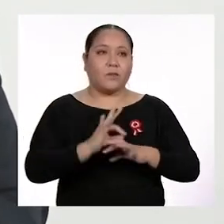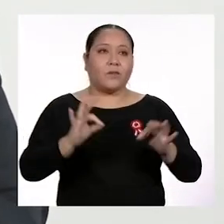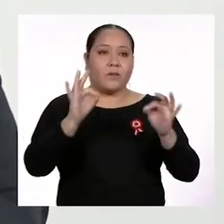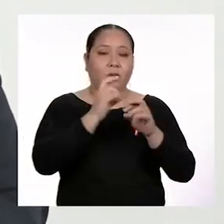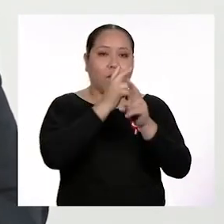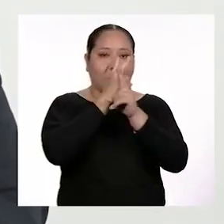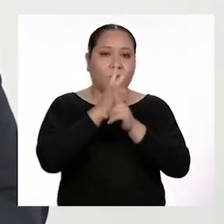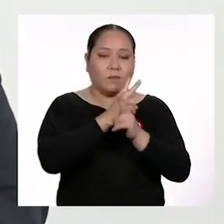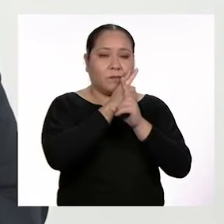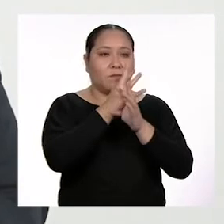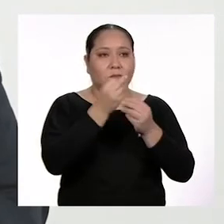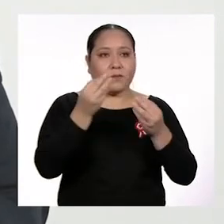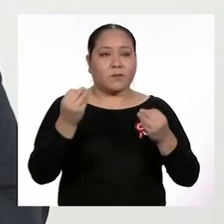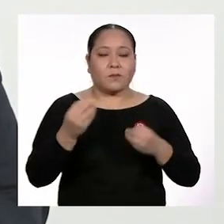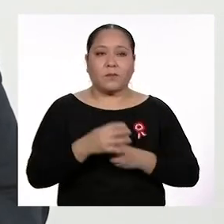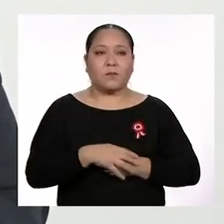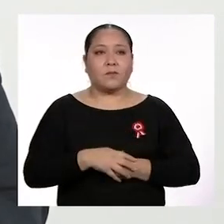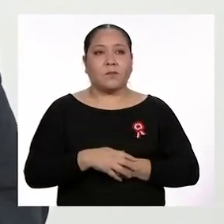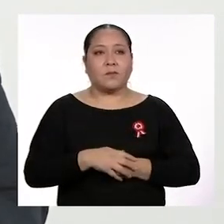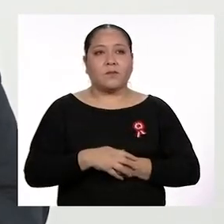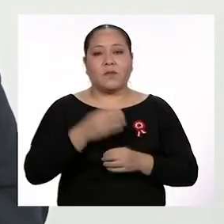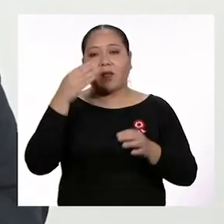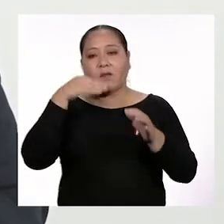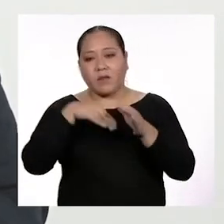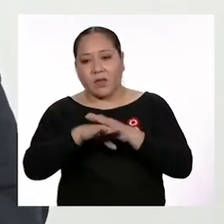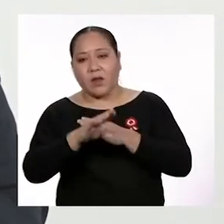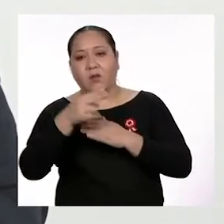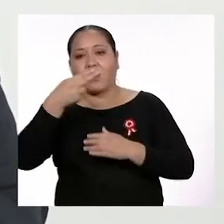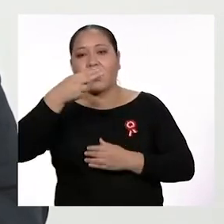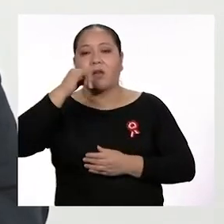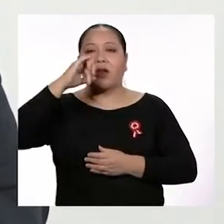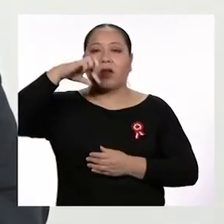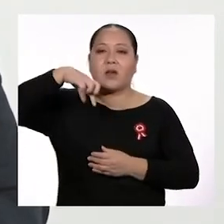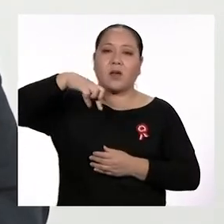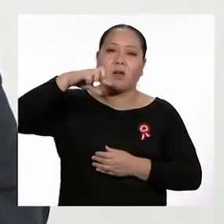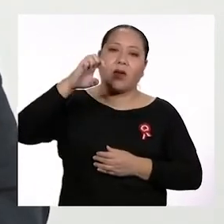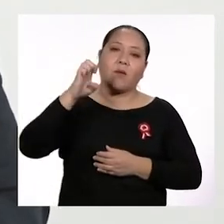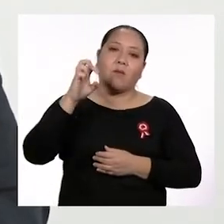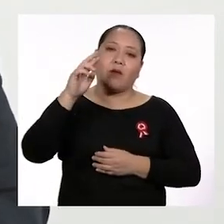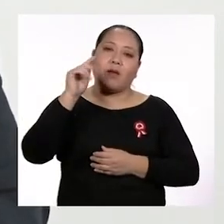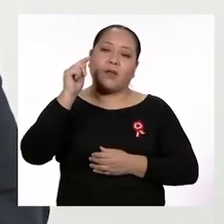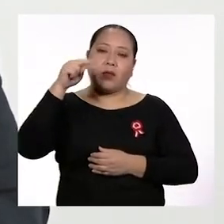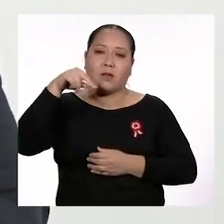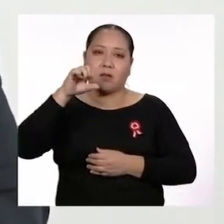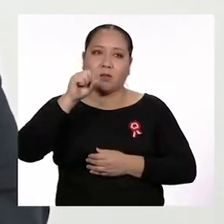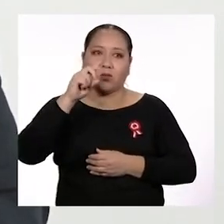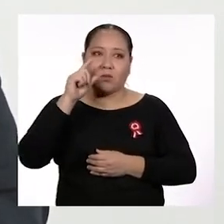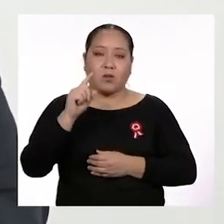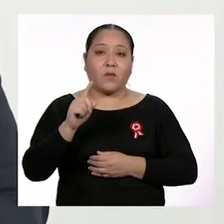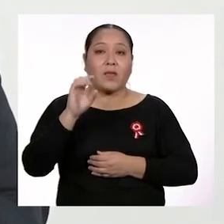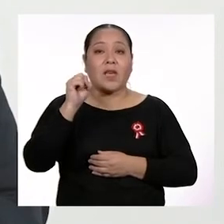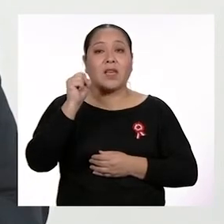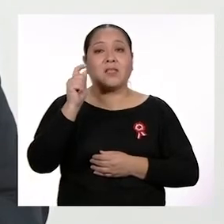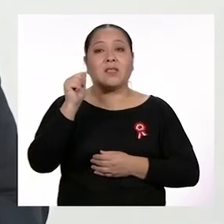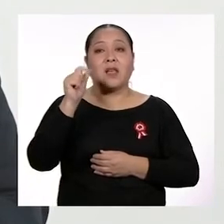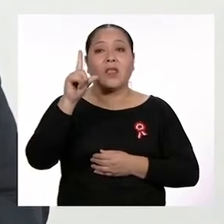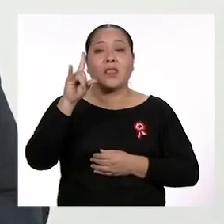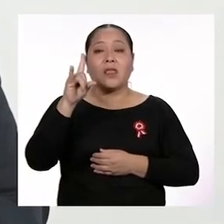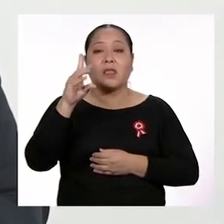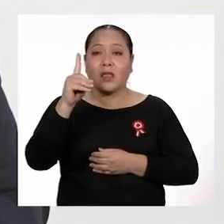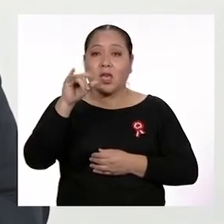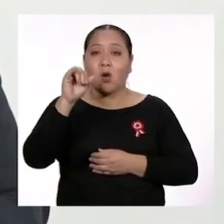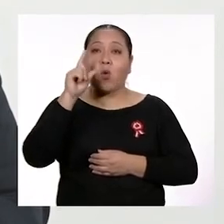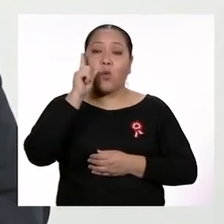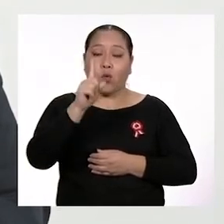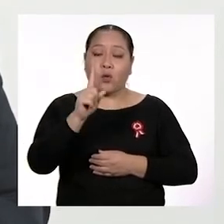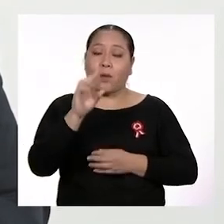que se cuide mucho. Entrar en una hipertensión de estadio 1 es muy peligroso para su salud, porque el